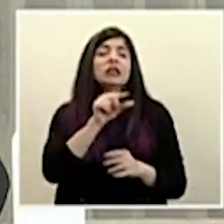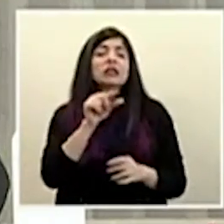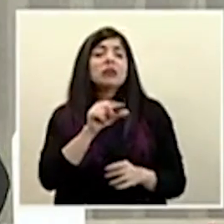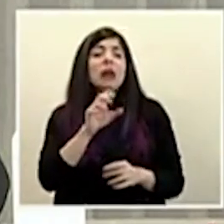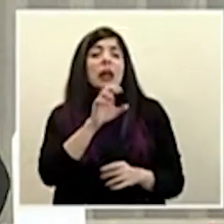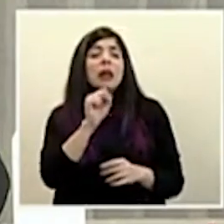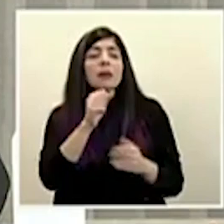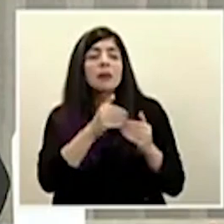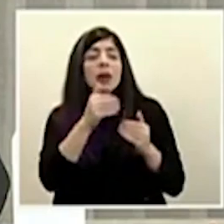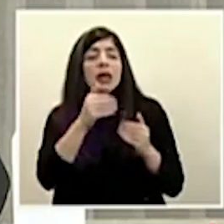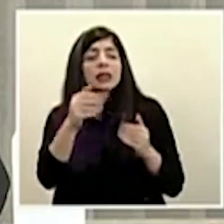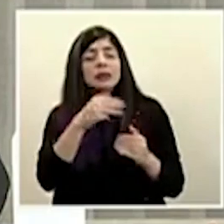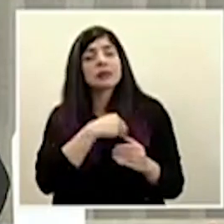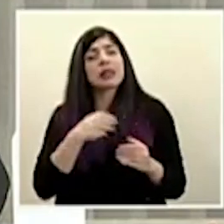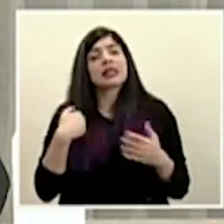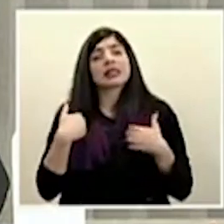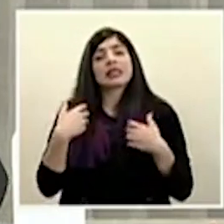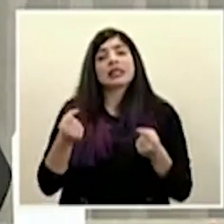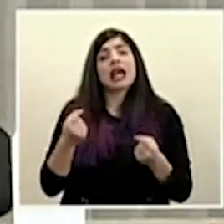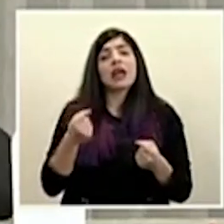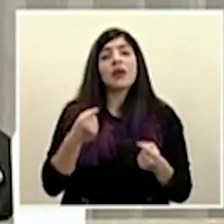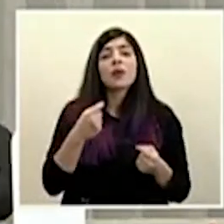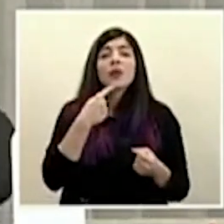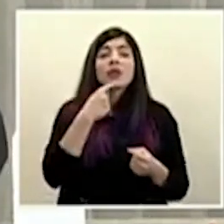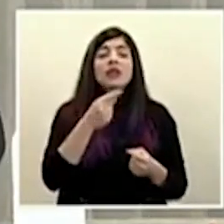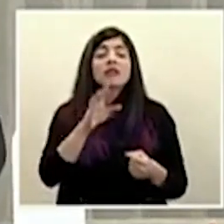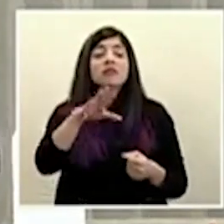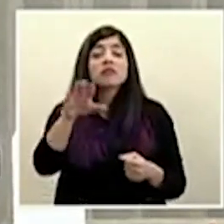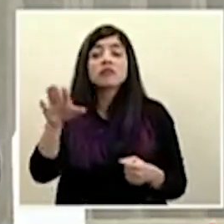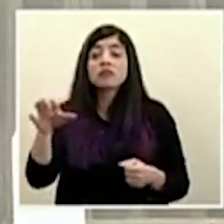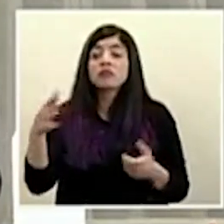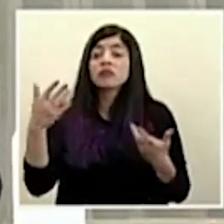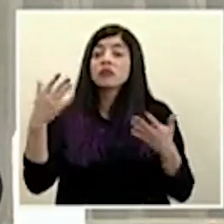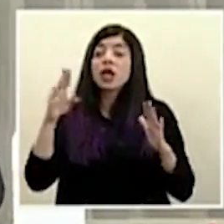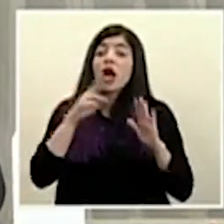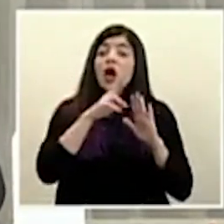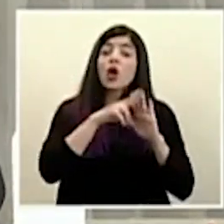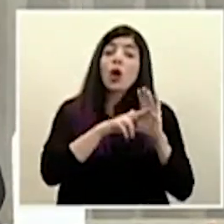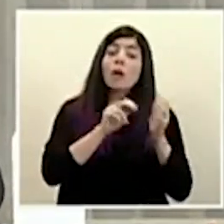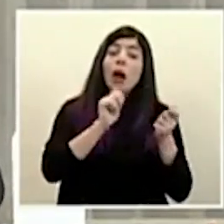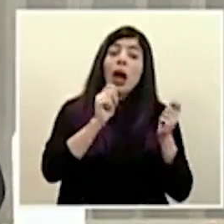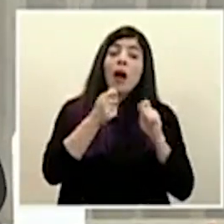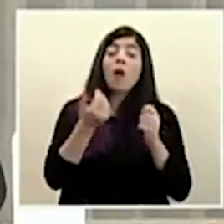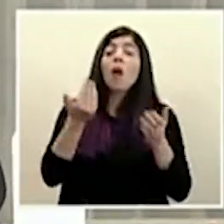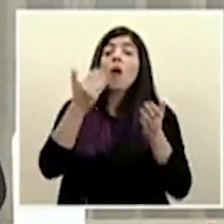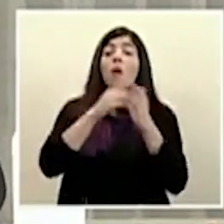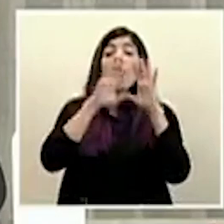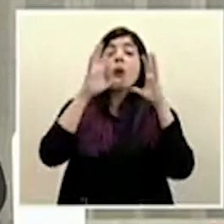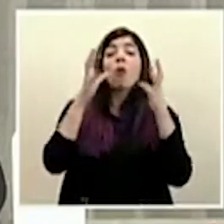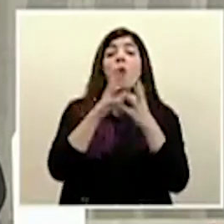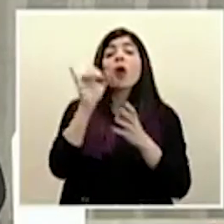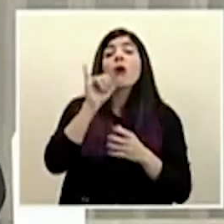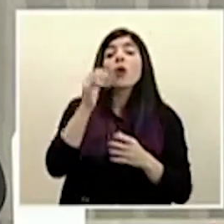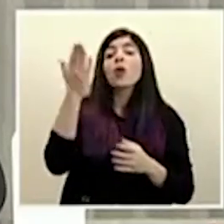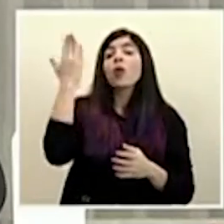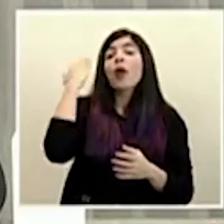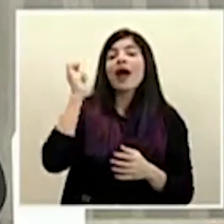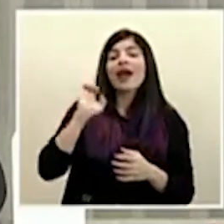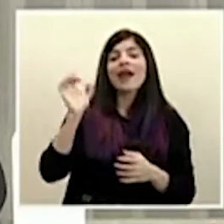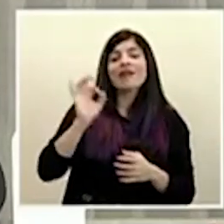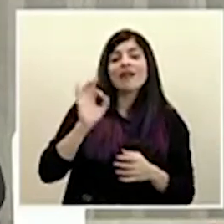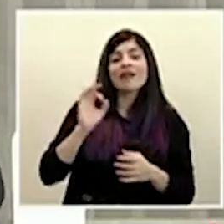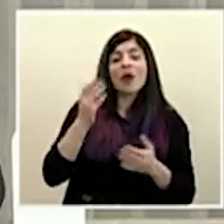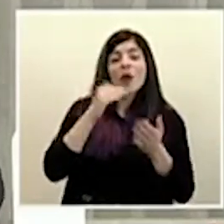meses el Ministerio de Salud va a decir que cambiamos las normas y volvemos al mundo que teníamos en enero o febrero de este